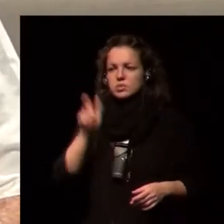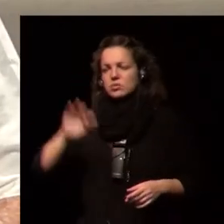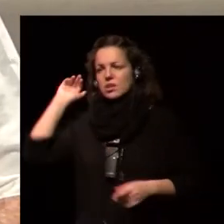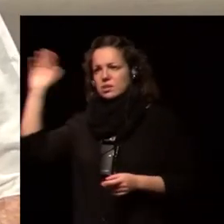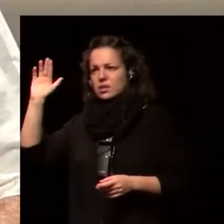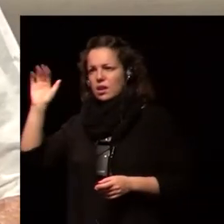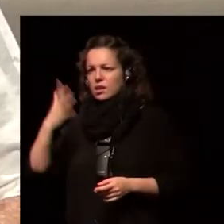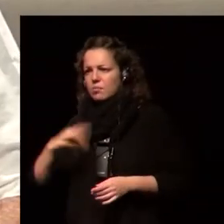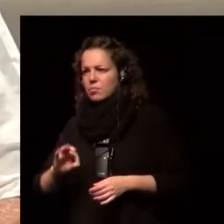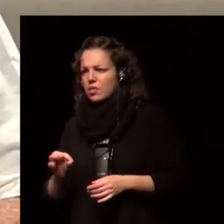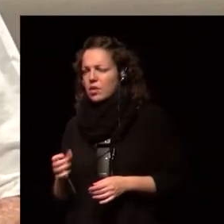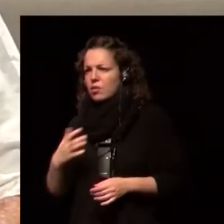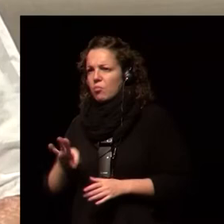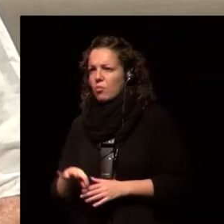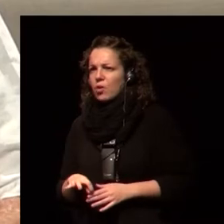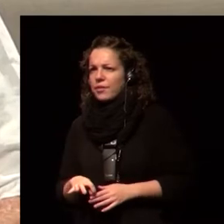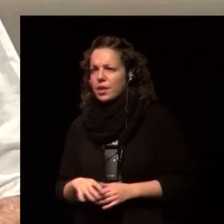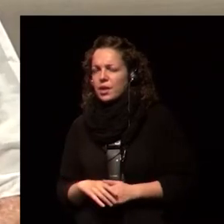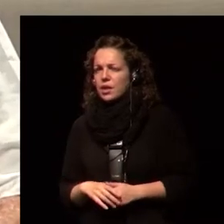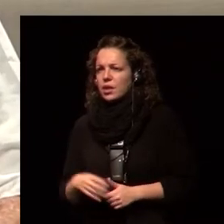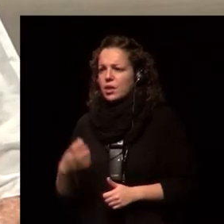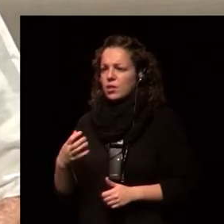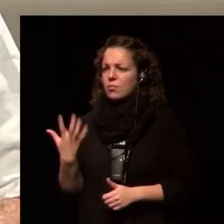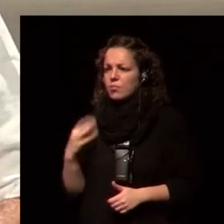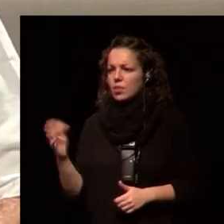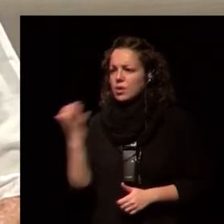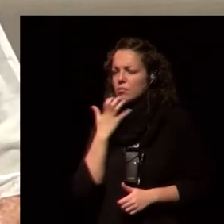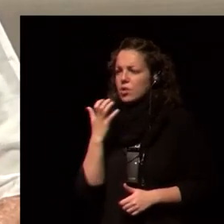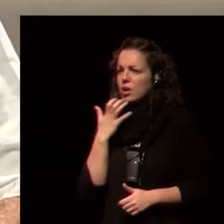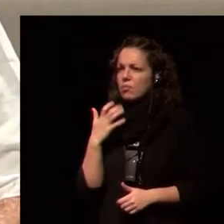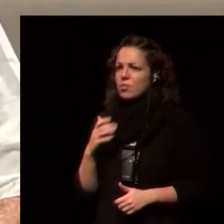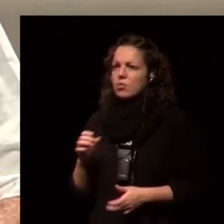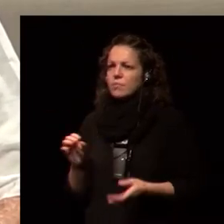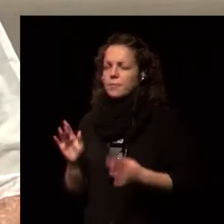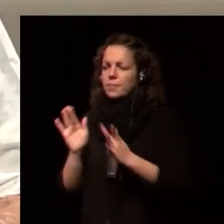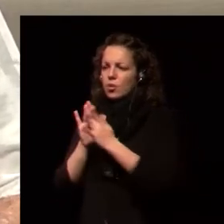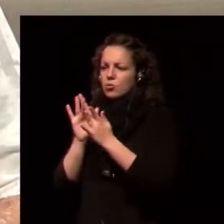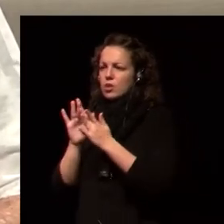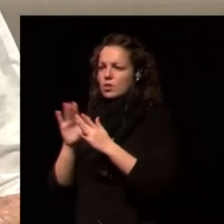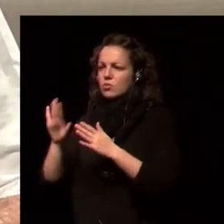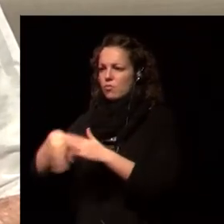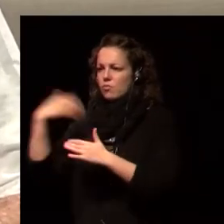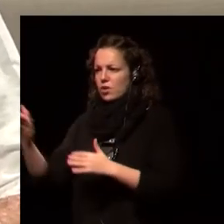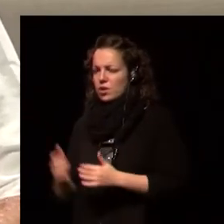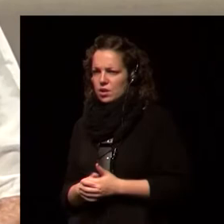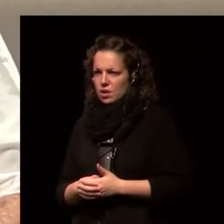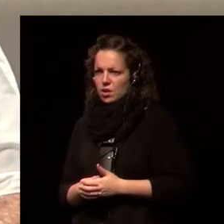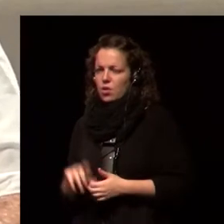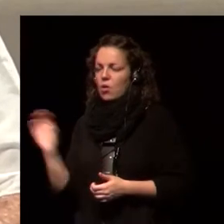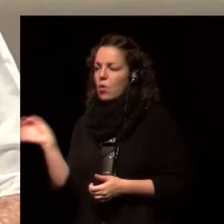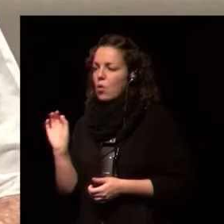puede, de alguna forma, saltar por encima de las alianzas y las ofensas percibidas,